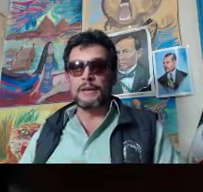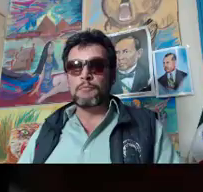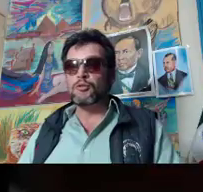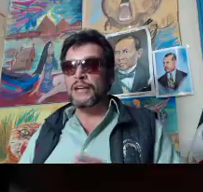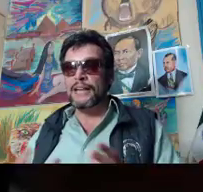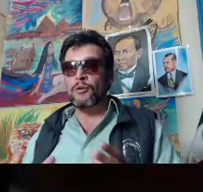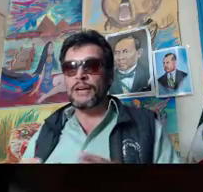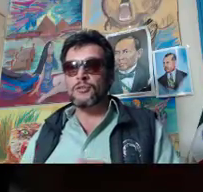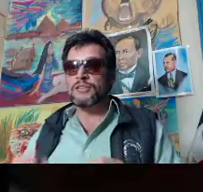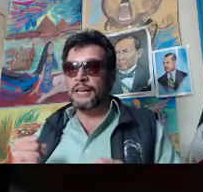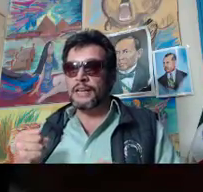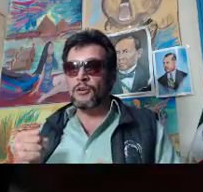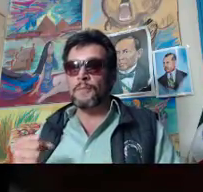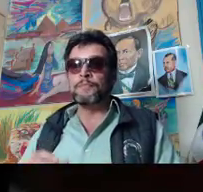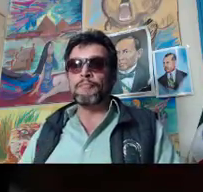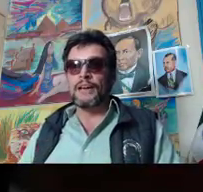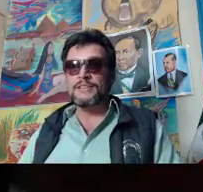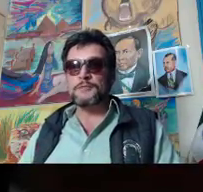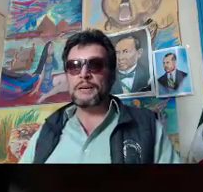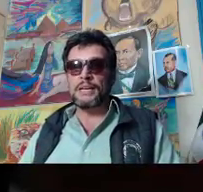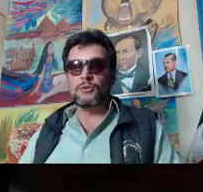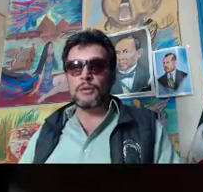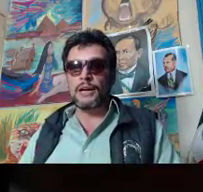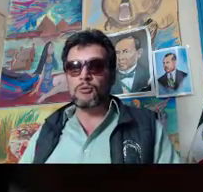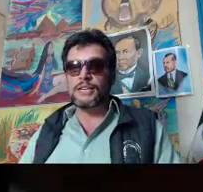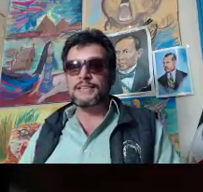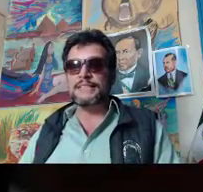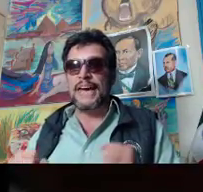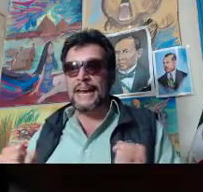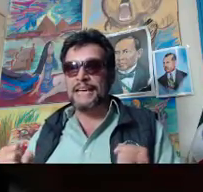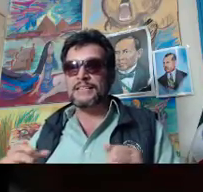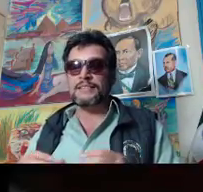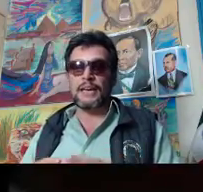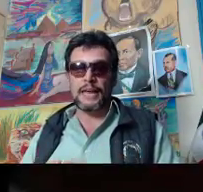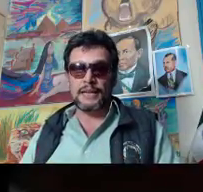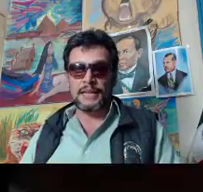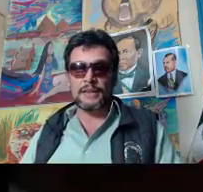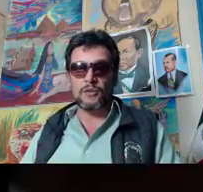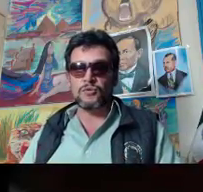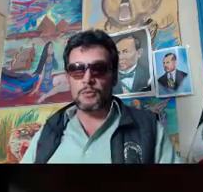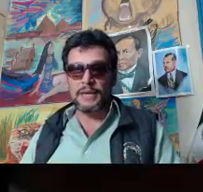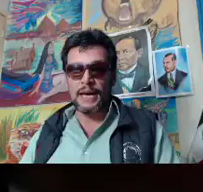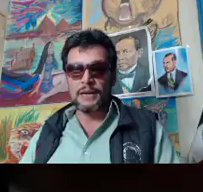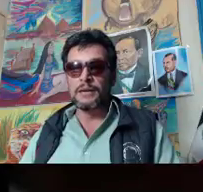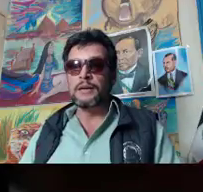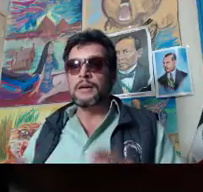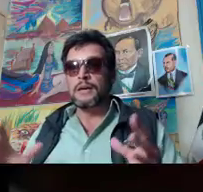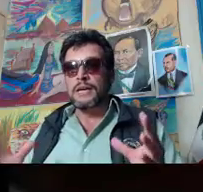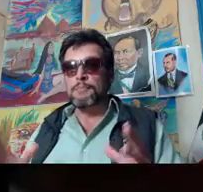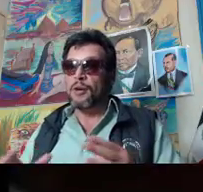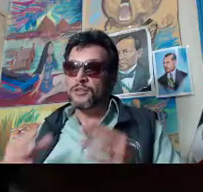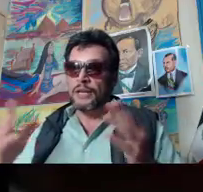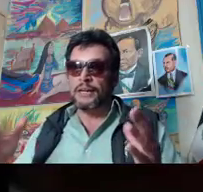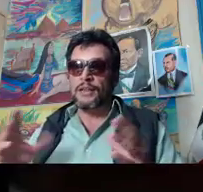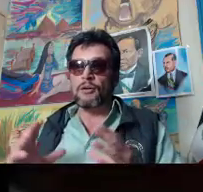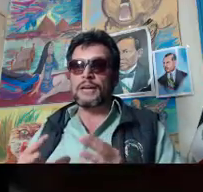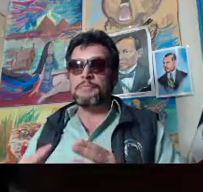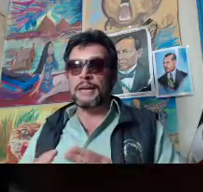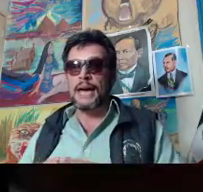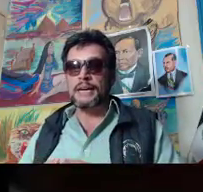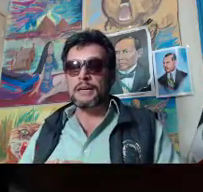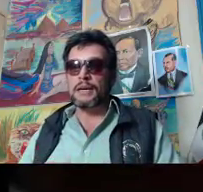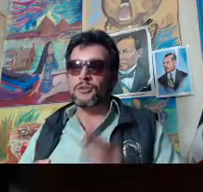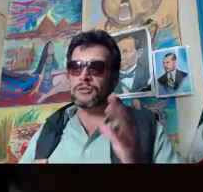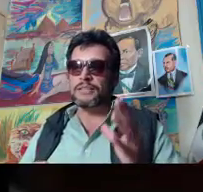ilegalmente, buscando ellos, teniendo ese espíritu de lucha, esas ganas de seguir adelante con su vida, y por eso han tenido